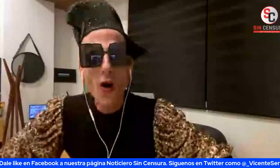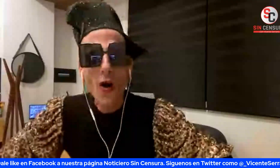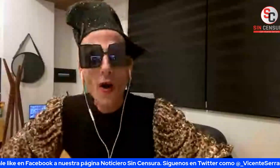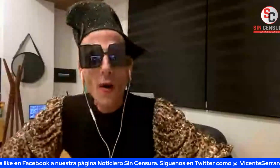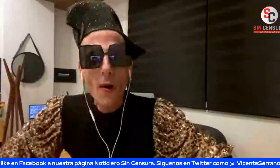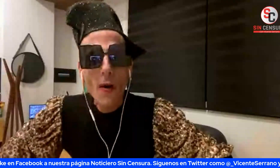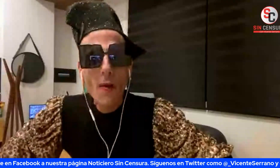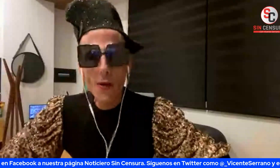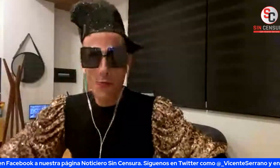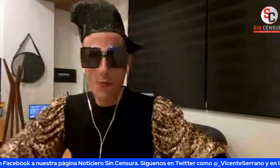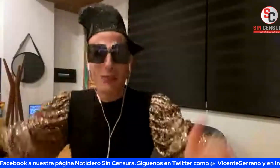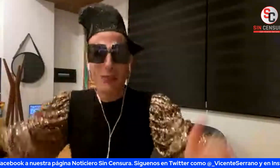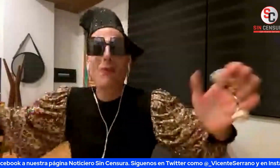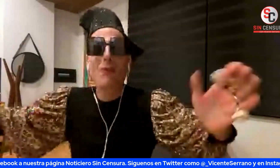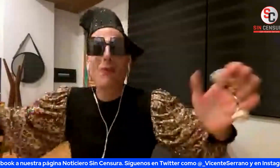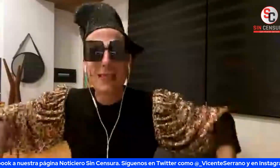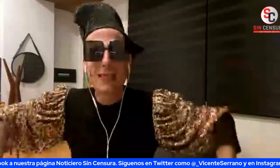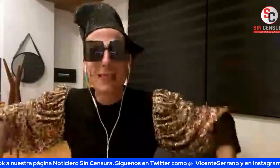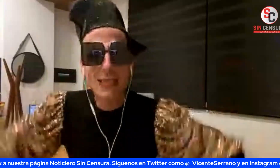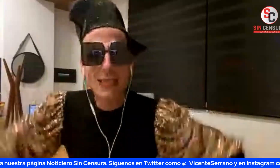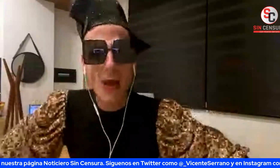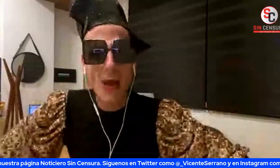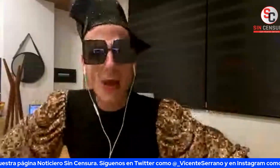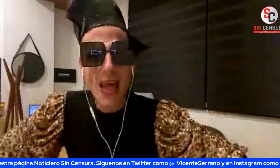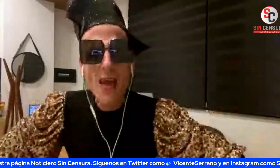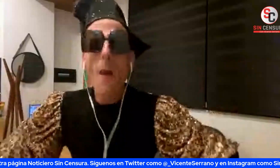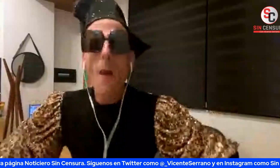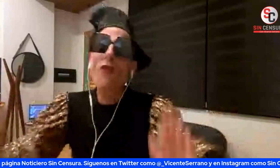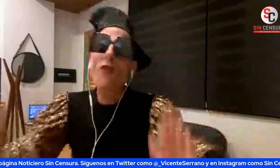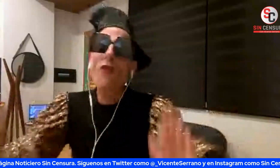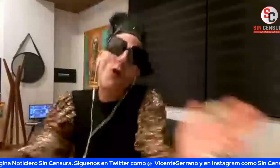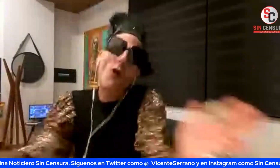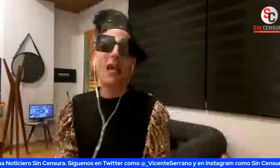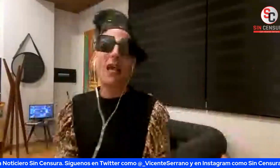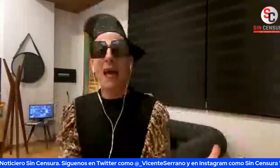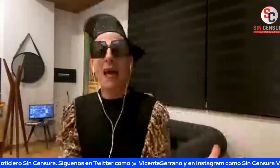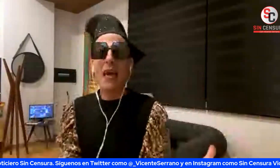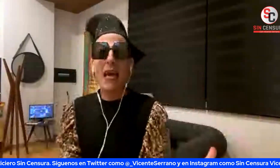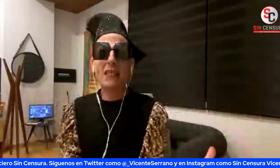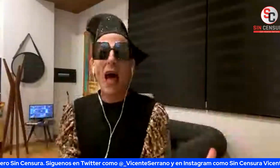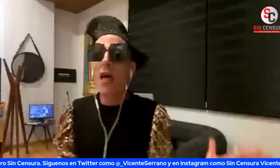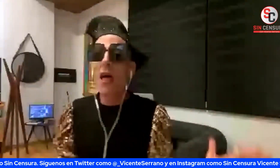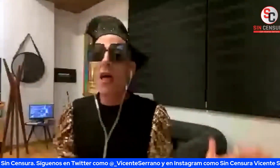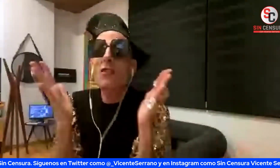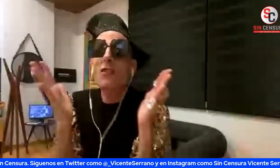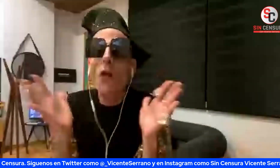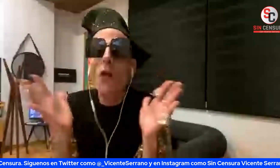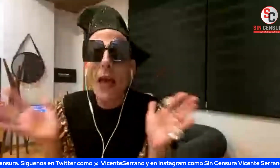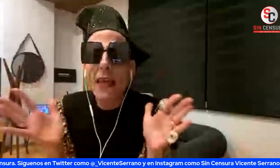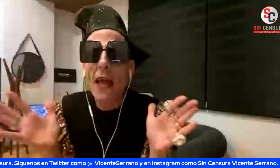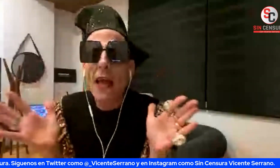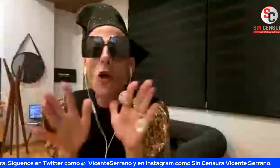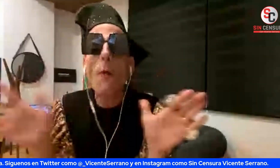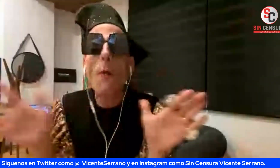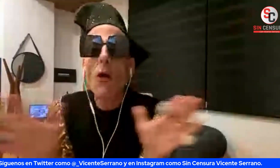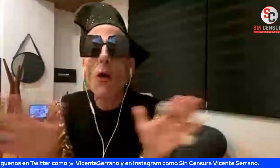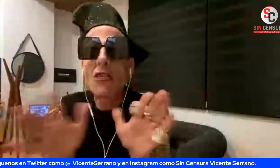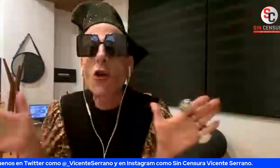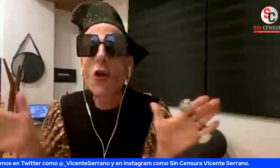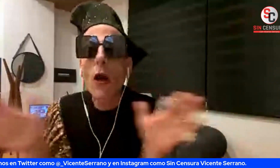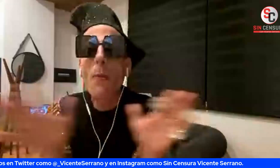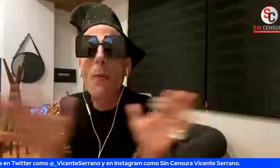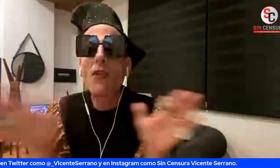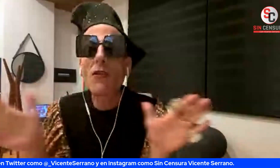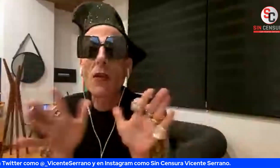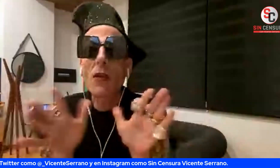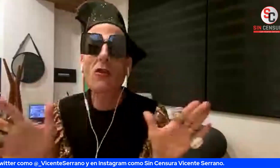México. Pide que desaparezca el PRD. Por favor, usen la cabeza. Es todo lo que quiero. Yo no pido más. Yo